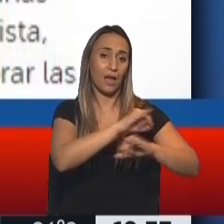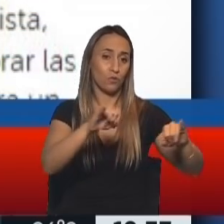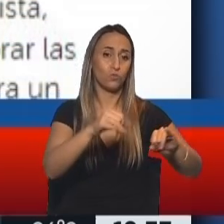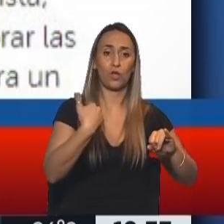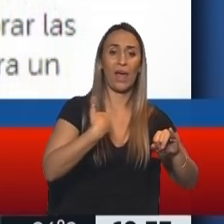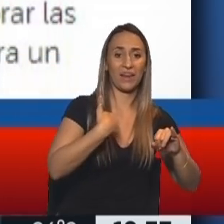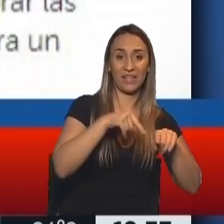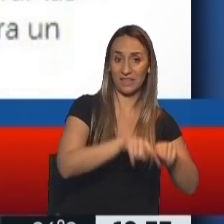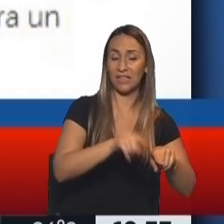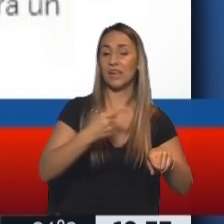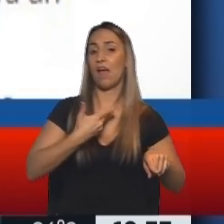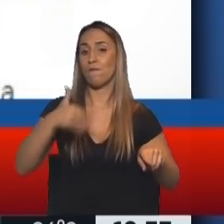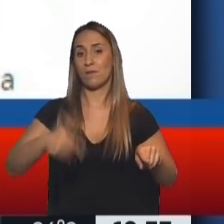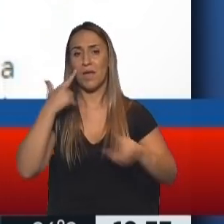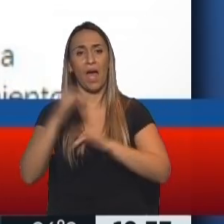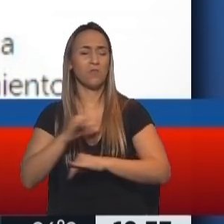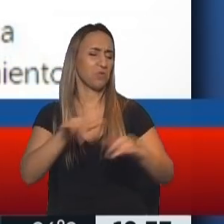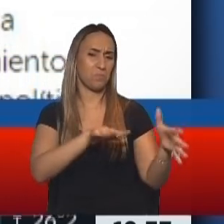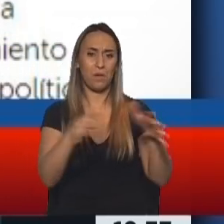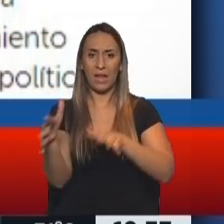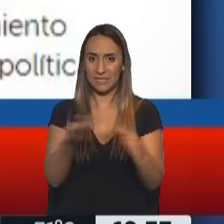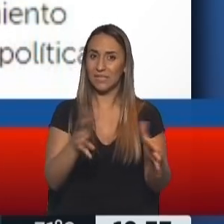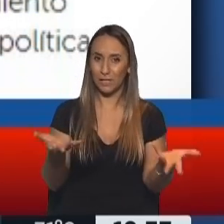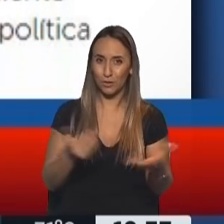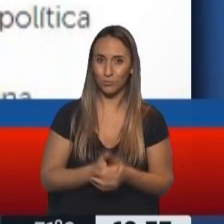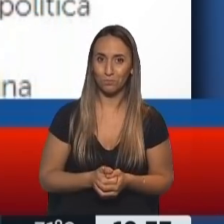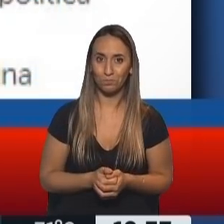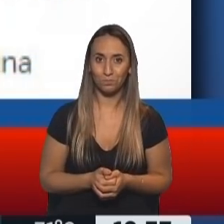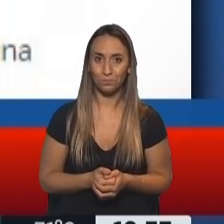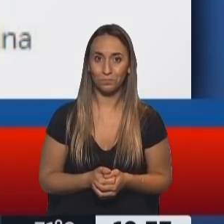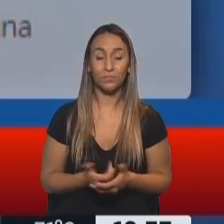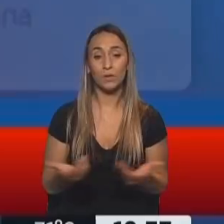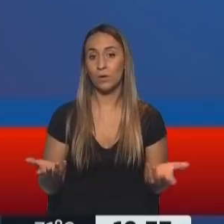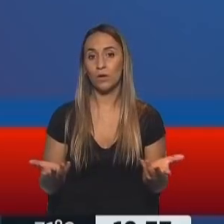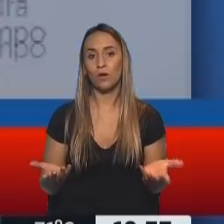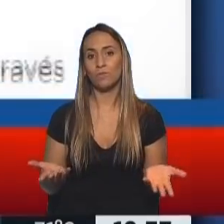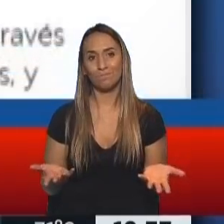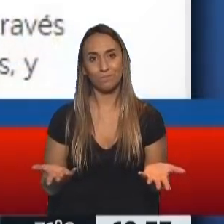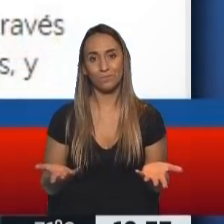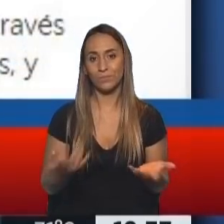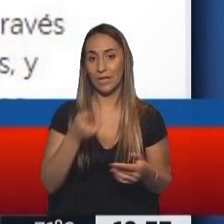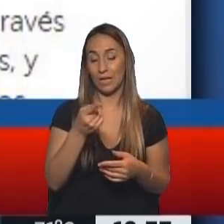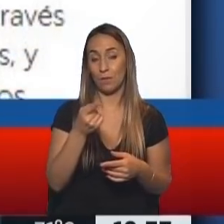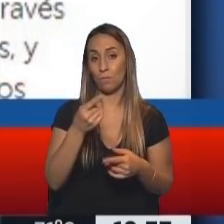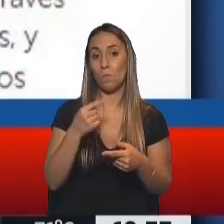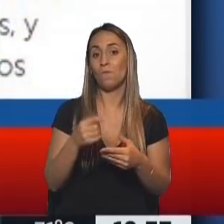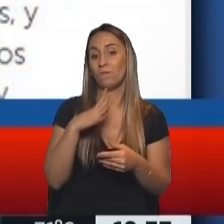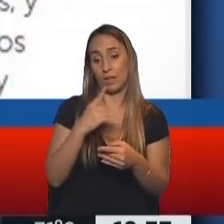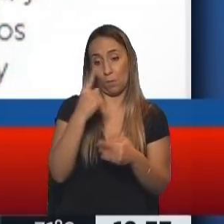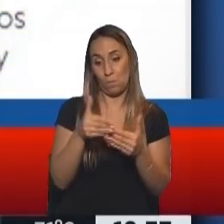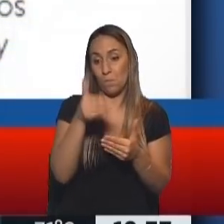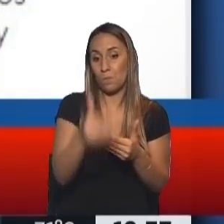acuerdo, de Argentina. ¿no? A la hora de comunicarlo también. Claro, imagino. Sí, pero bueno, digamos, no descartaría ese paso que queda